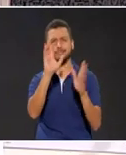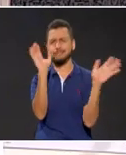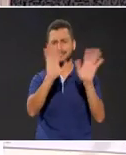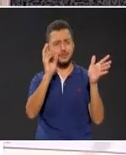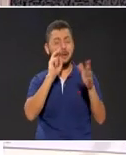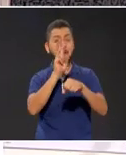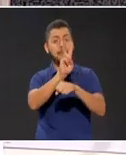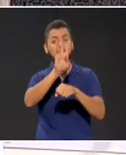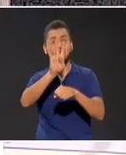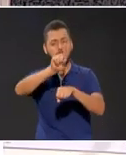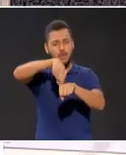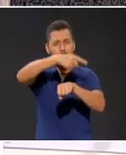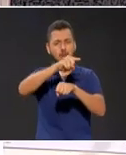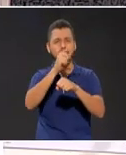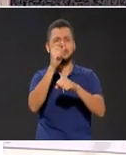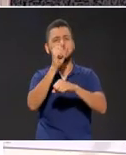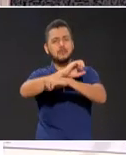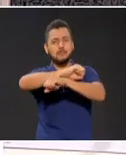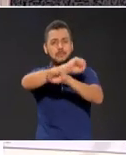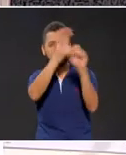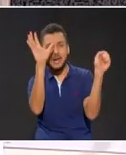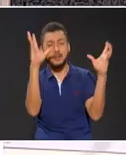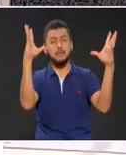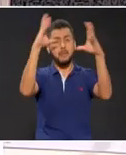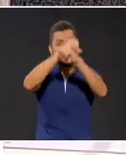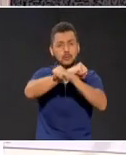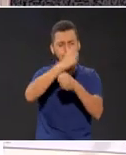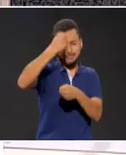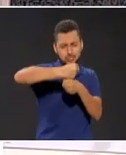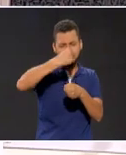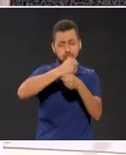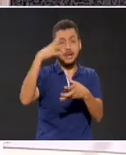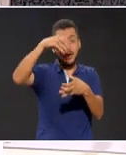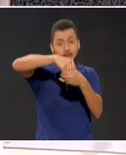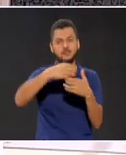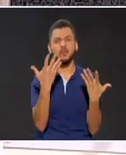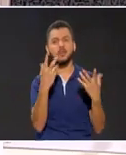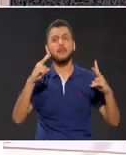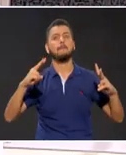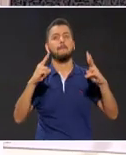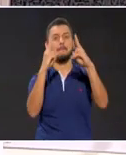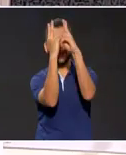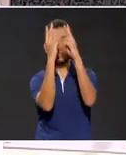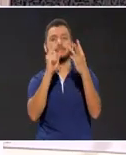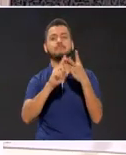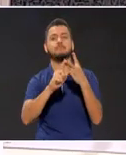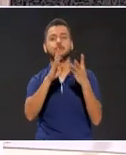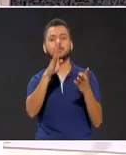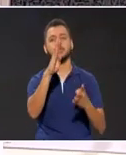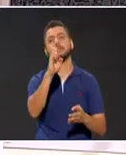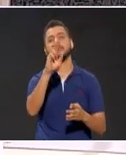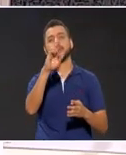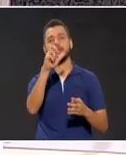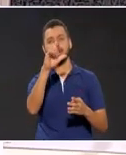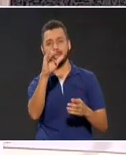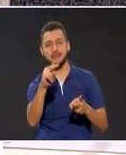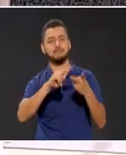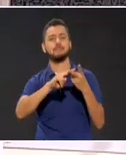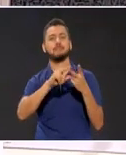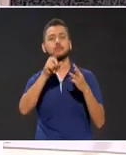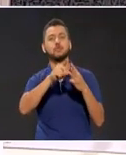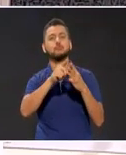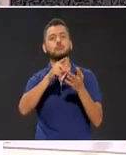cualquier momento. Proyectarnos supone eso. París, Berlín, Nueva York funcionan 24 horas al día